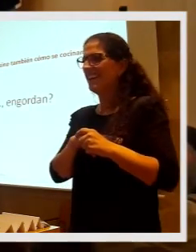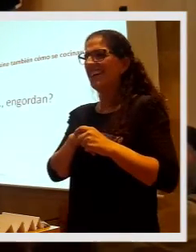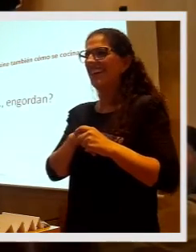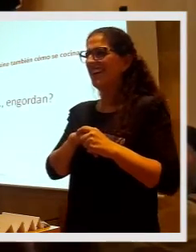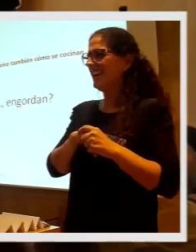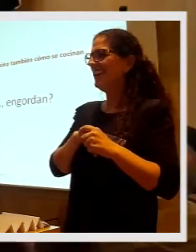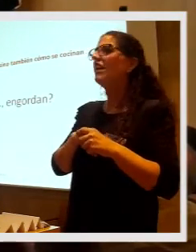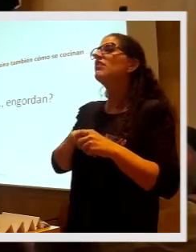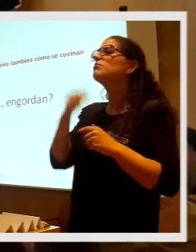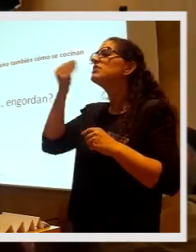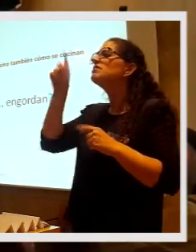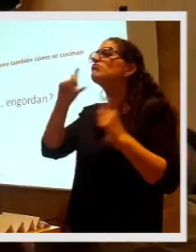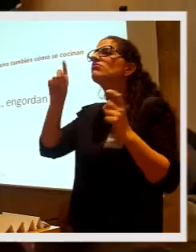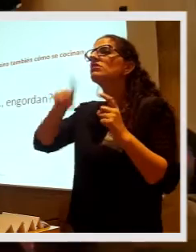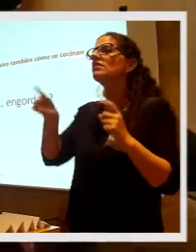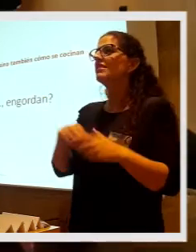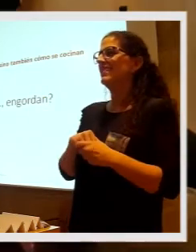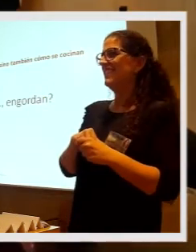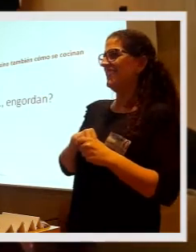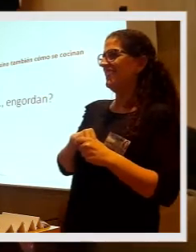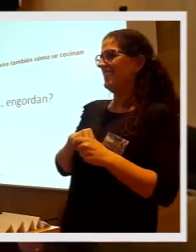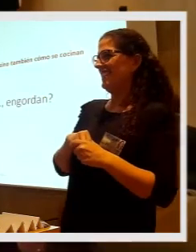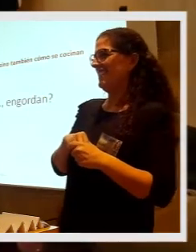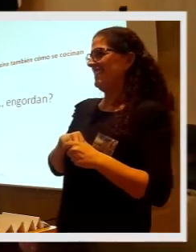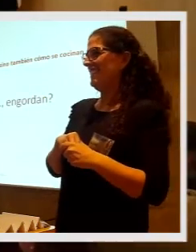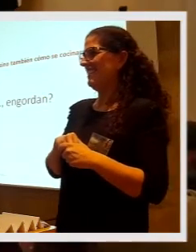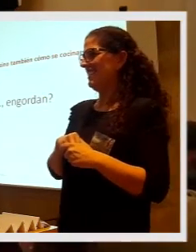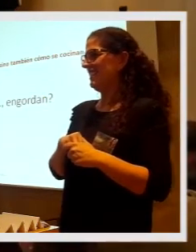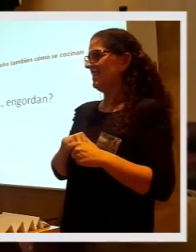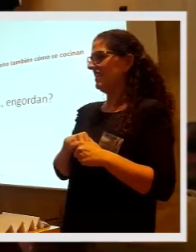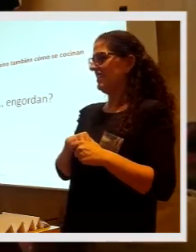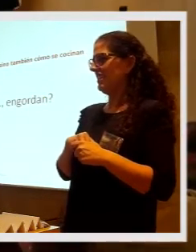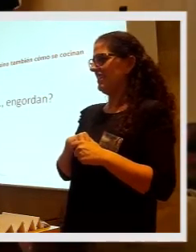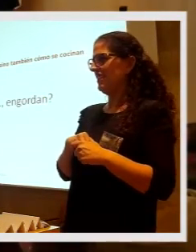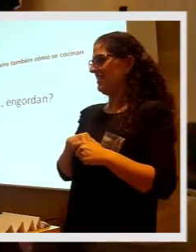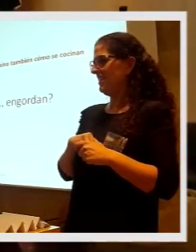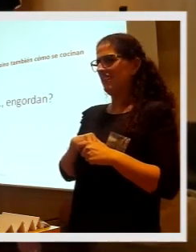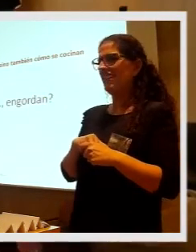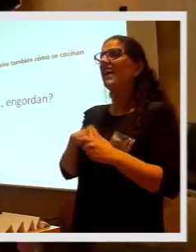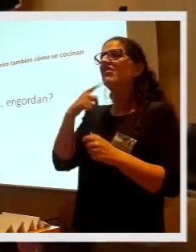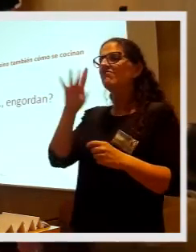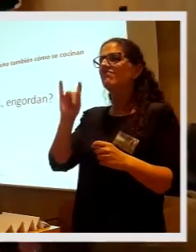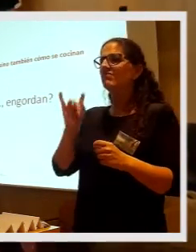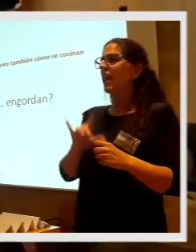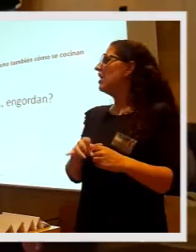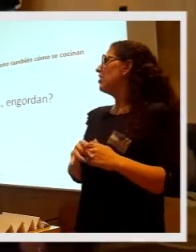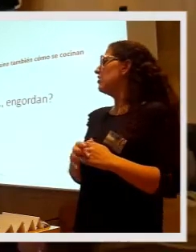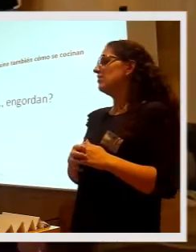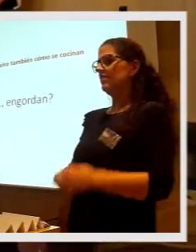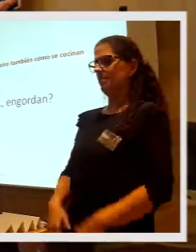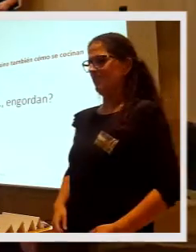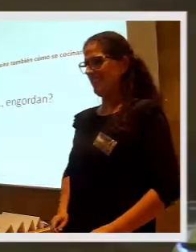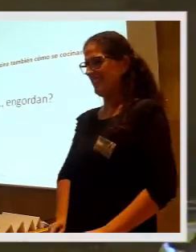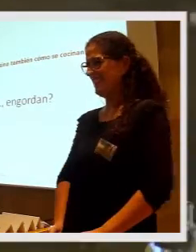¿Alguien opina que no? ¿Hay alguno que no? Depende, efectivamente, efectivamente. Fijaros la